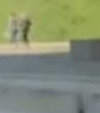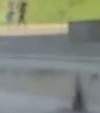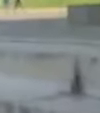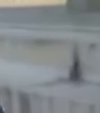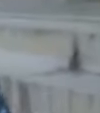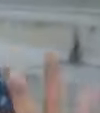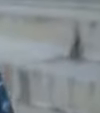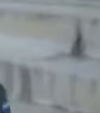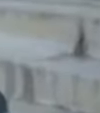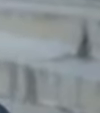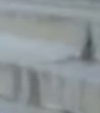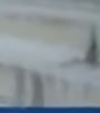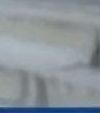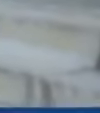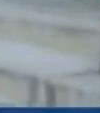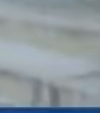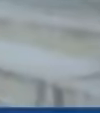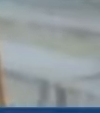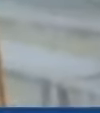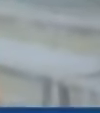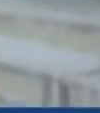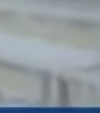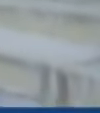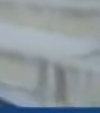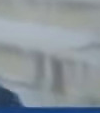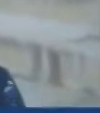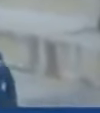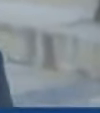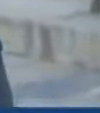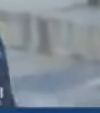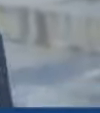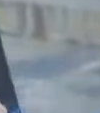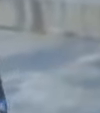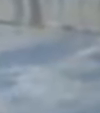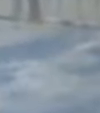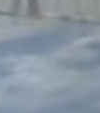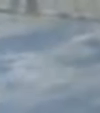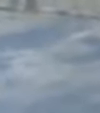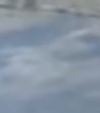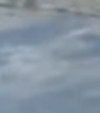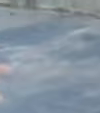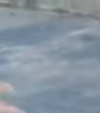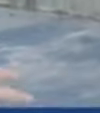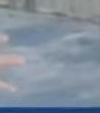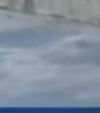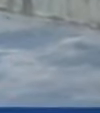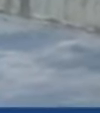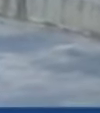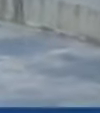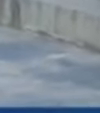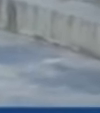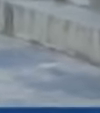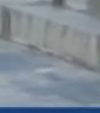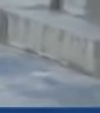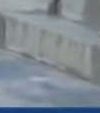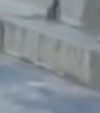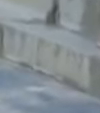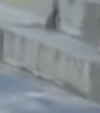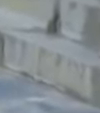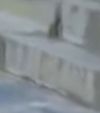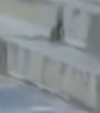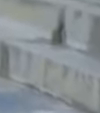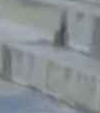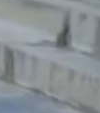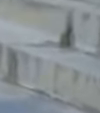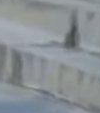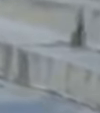Guerra cognitiva. Venezuela ha sido víctima de esta guerra a través de la comunicación. Eso es justamente lo que queremos conversar el día